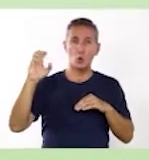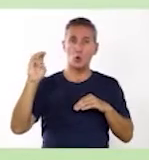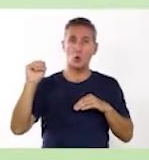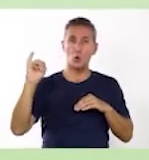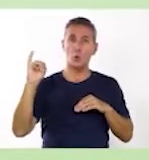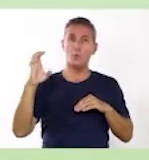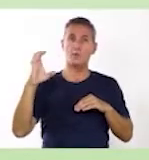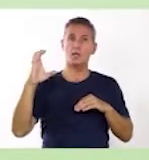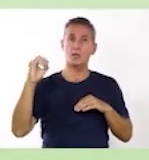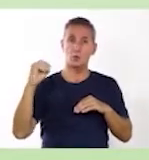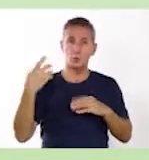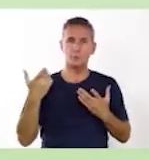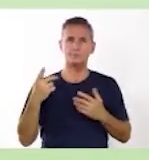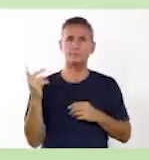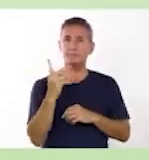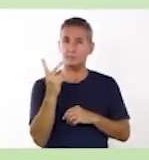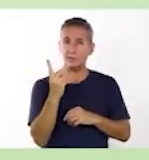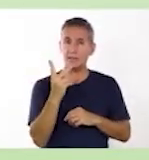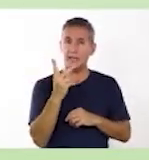él,